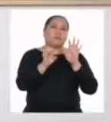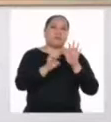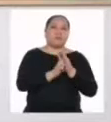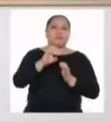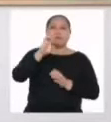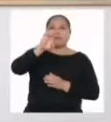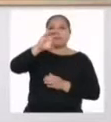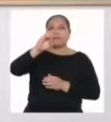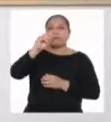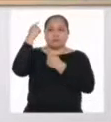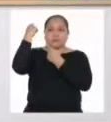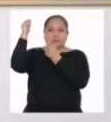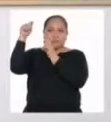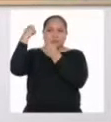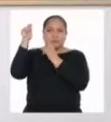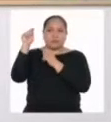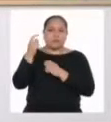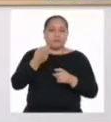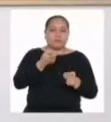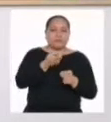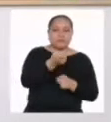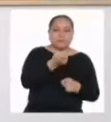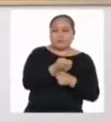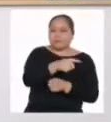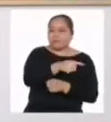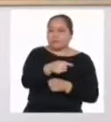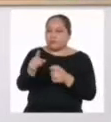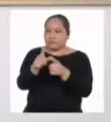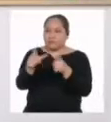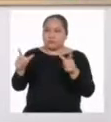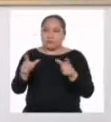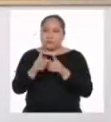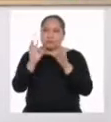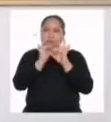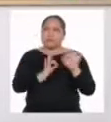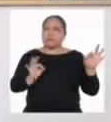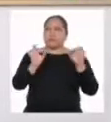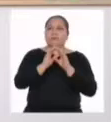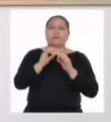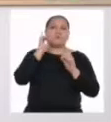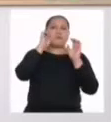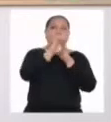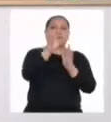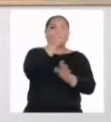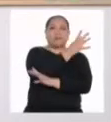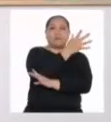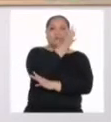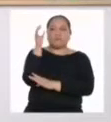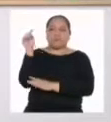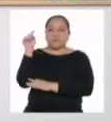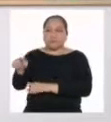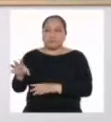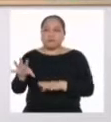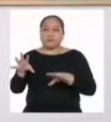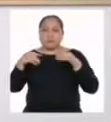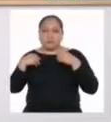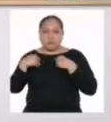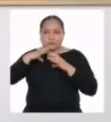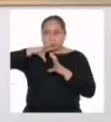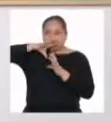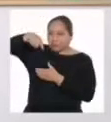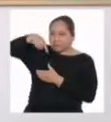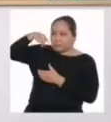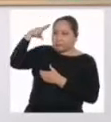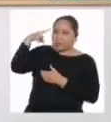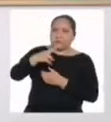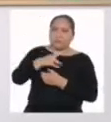el ecoturismo. Invade las zonas de gran atractivo turístico. Por ejemplo, la Amazonía peruana es reconocida